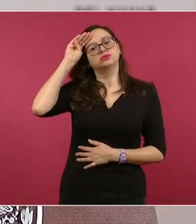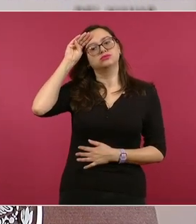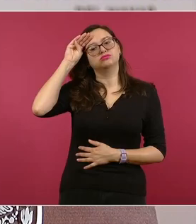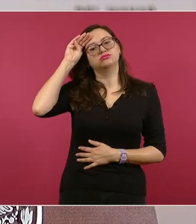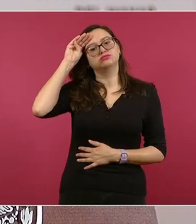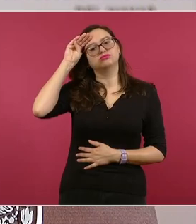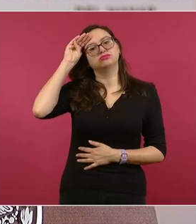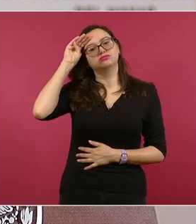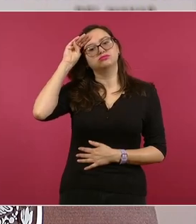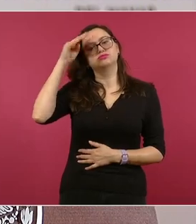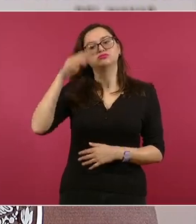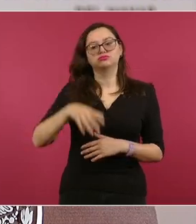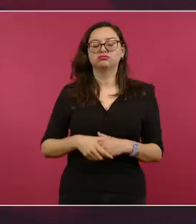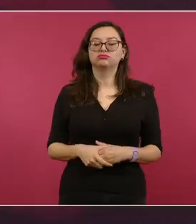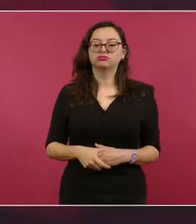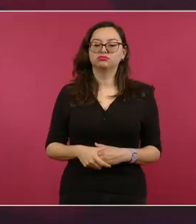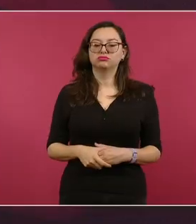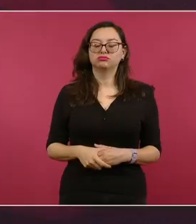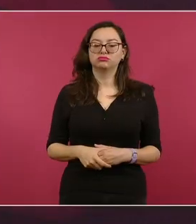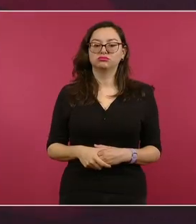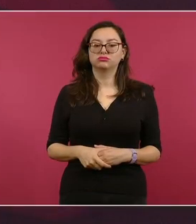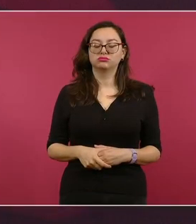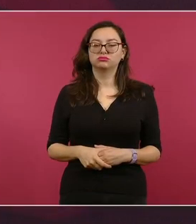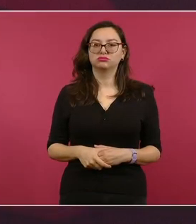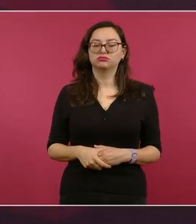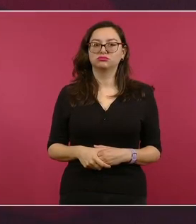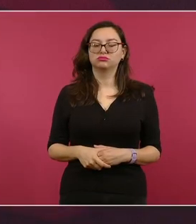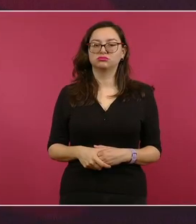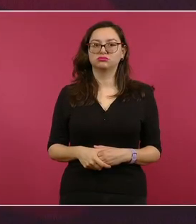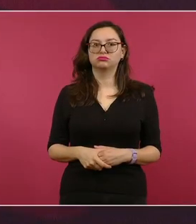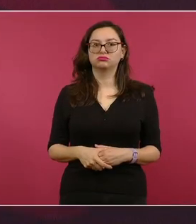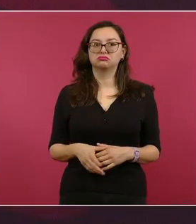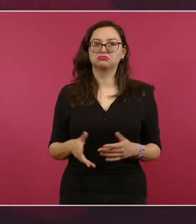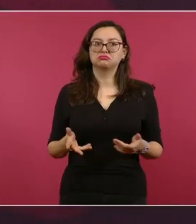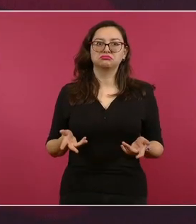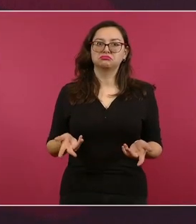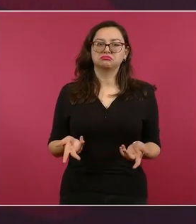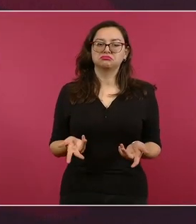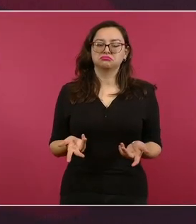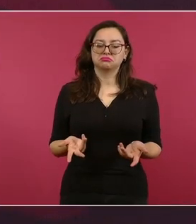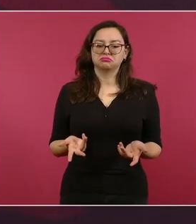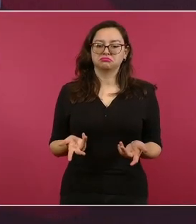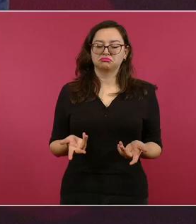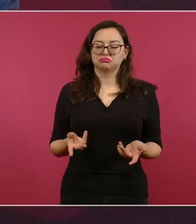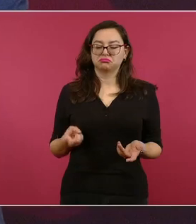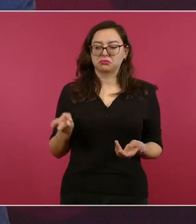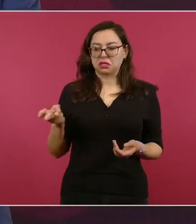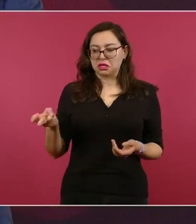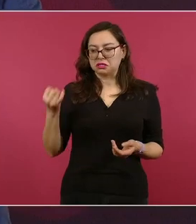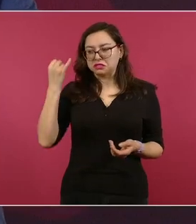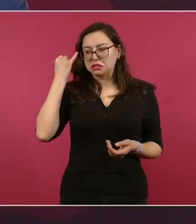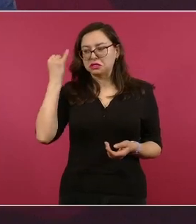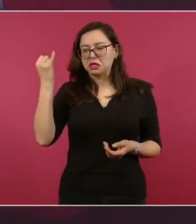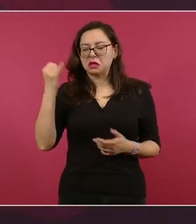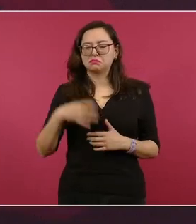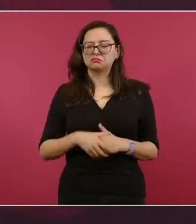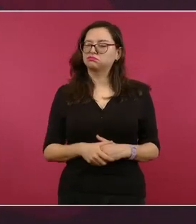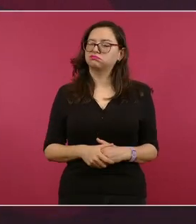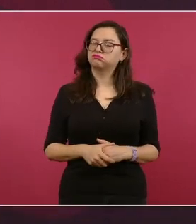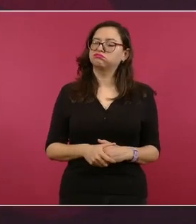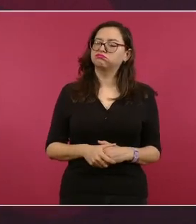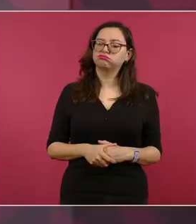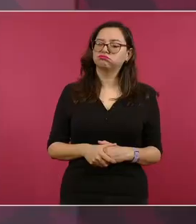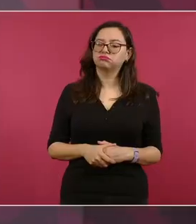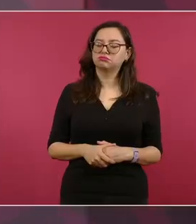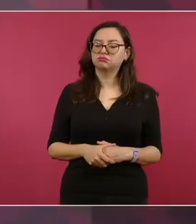una muy buena interpretación sobre este postulado, porque sí se